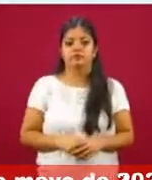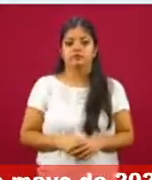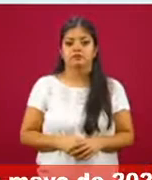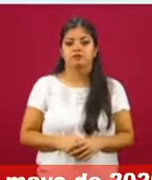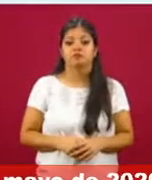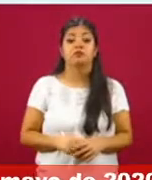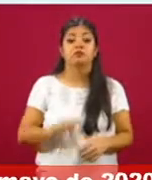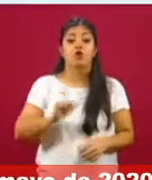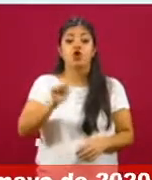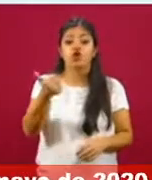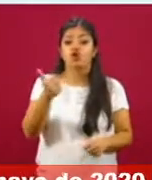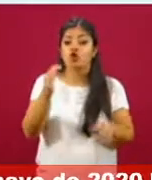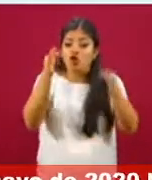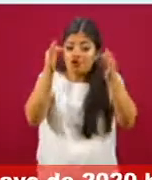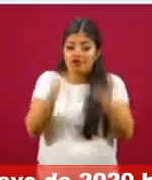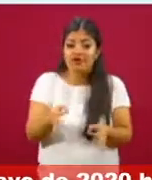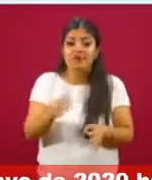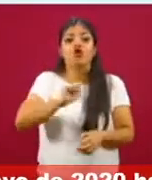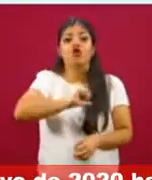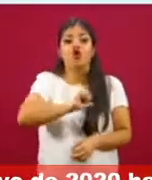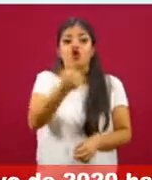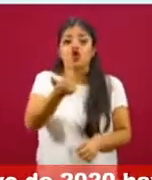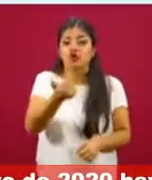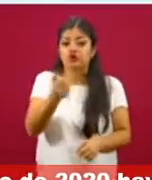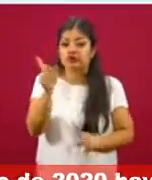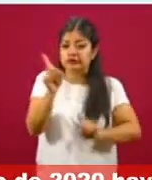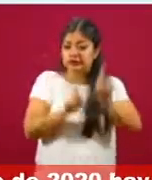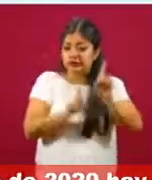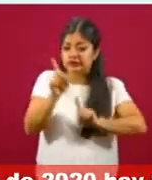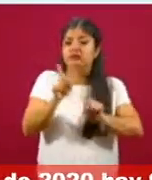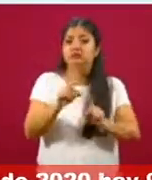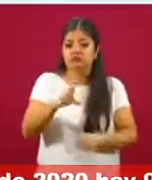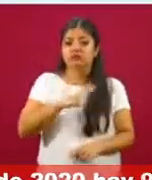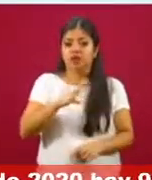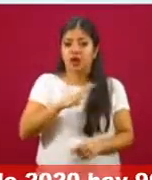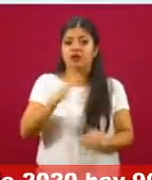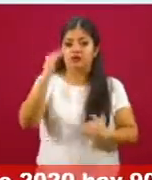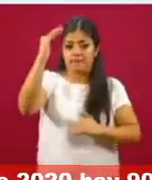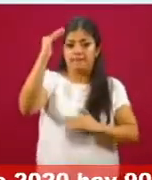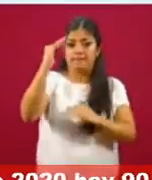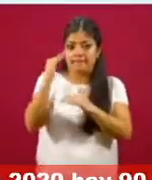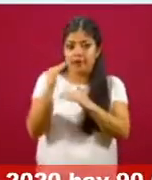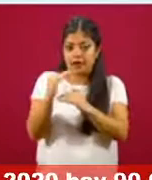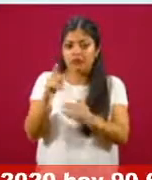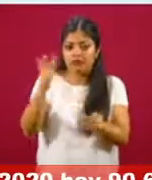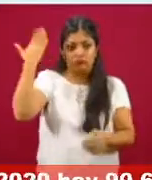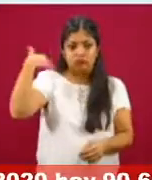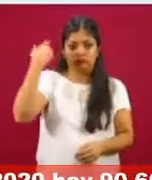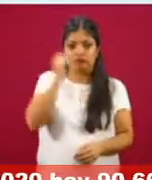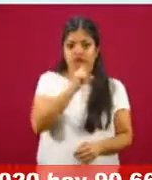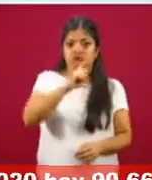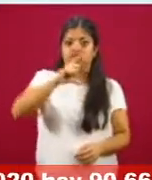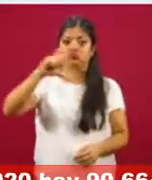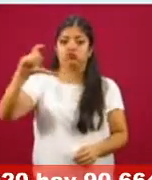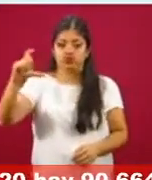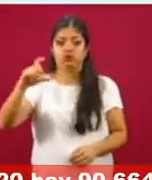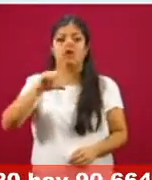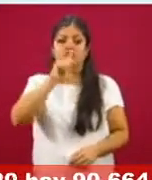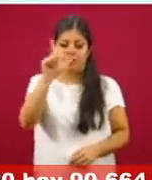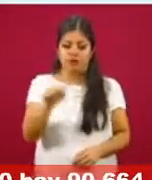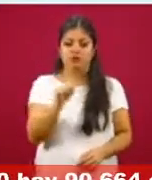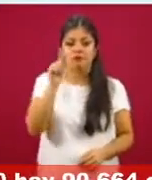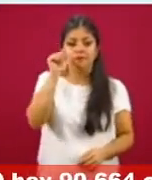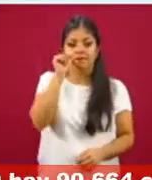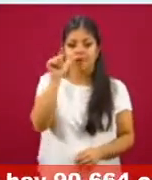Los casos confirmados y los casos sospechosos que muestran también una reducción en la velocidad de ocurrencia, esto lo explicaremos y lo detallaremos